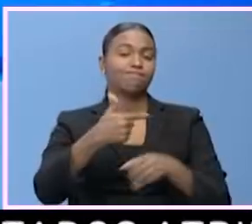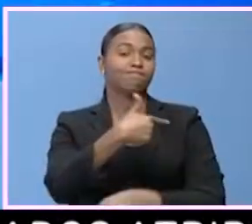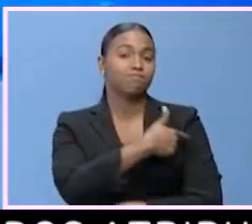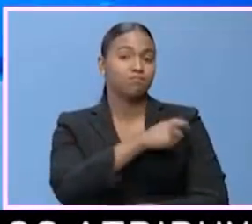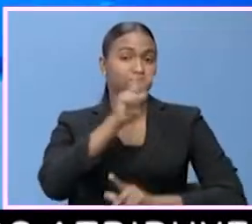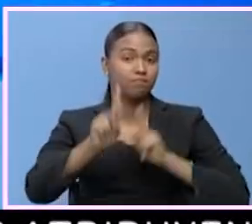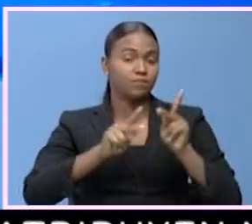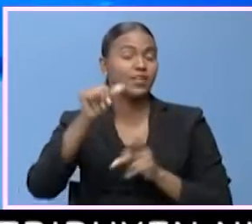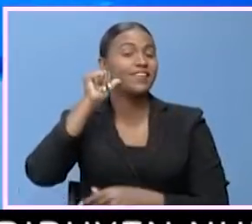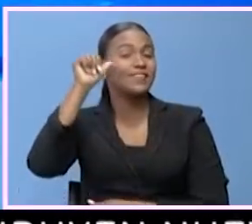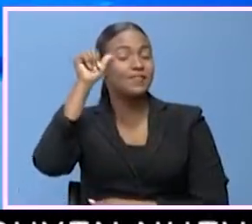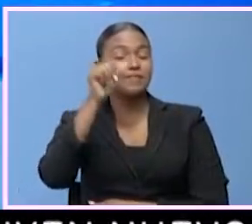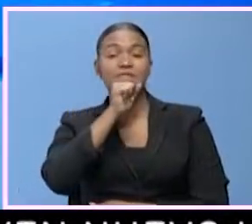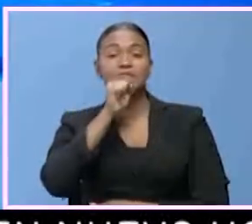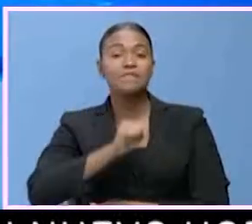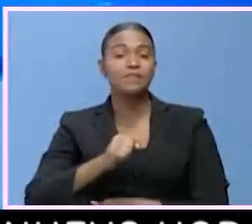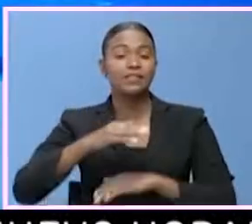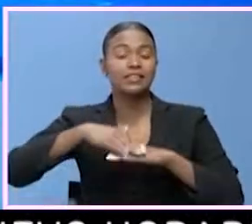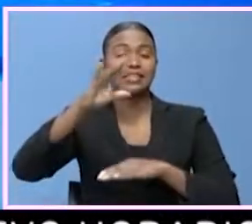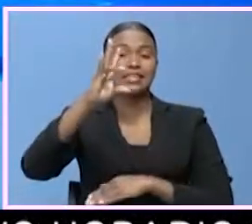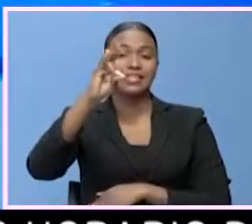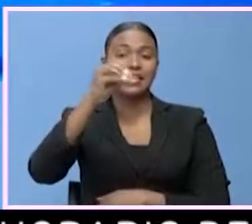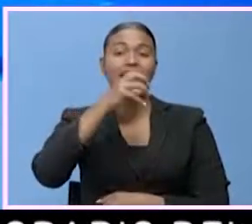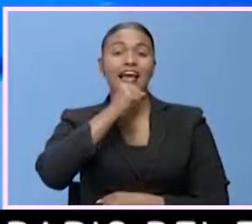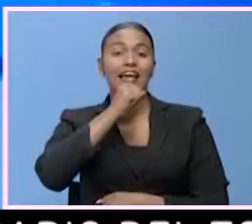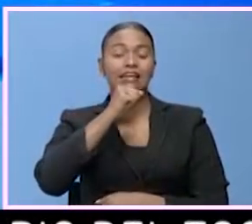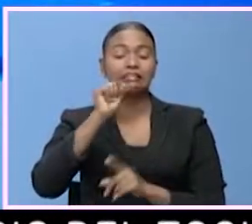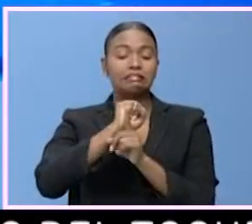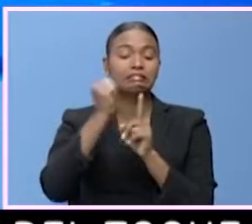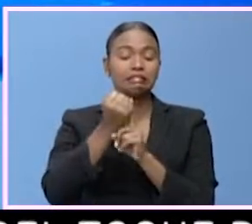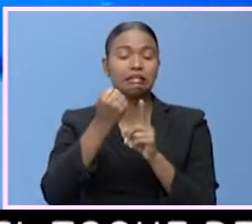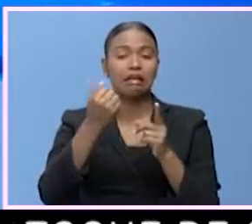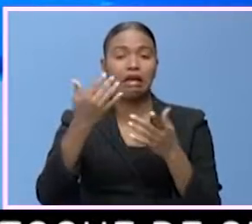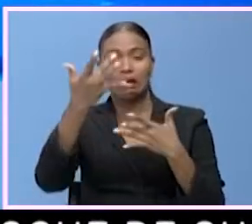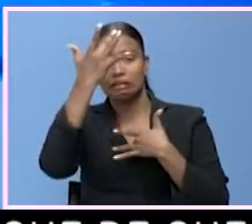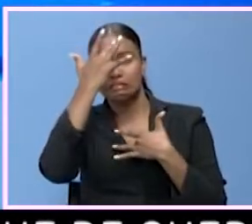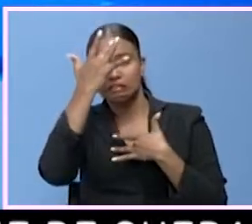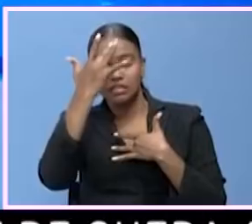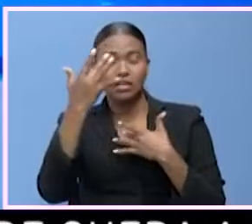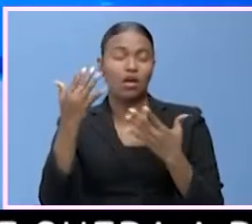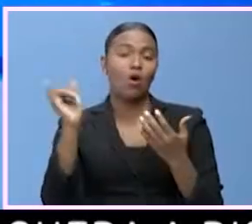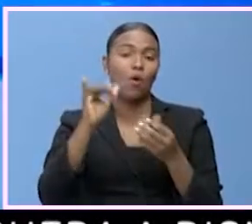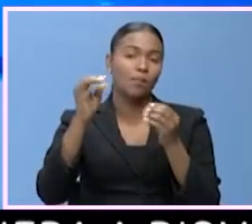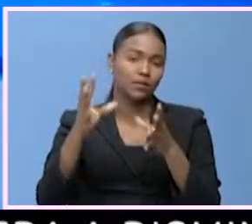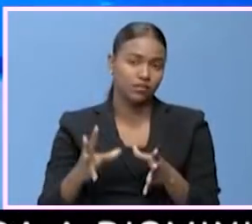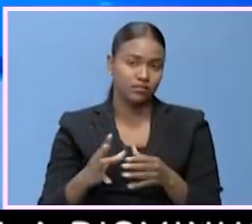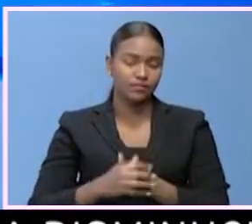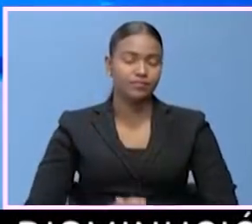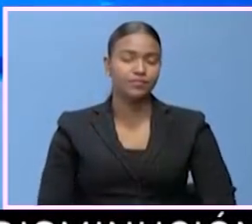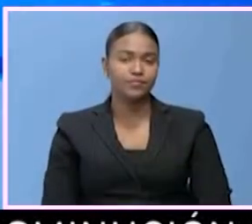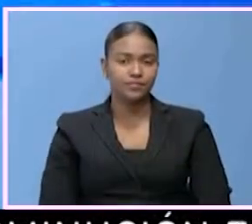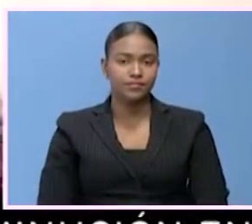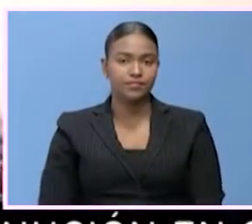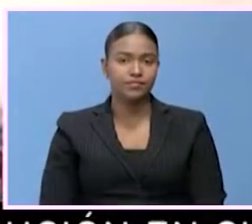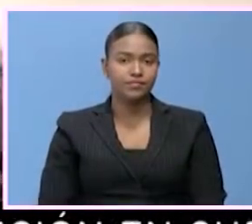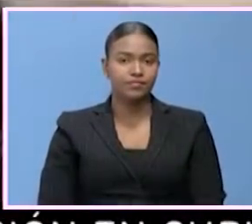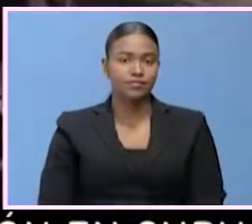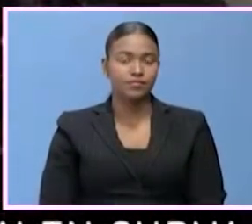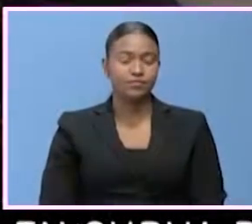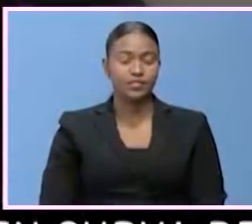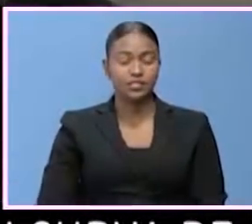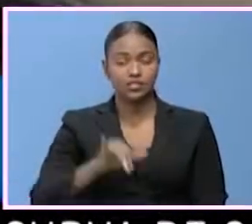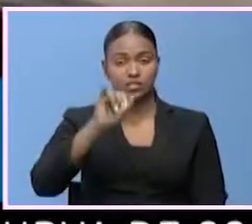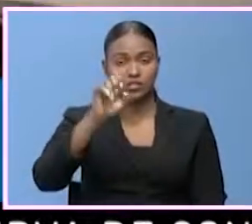a personas mayores de 70 años con condiciones de salud y los docentes. Veamos los detalles.